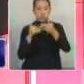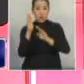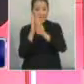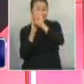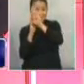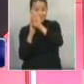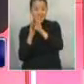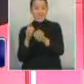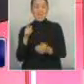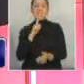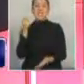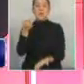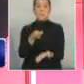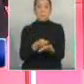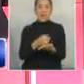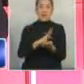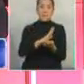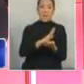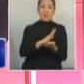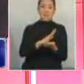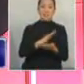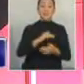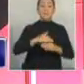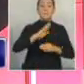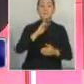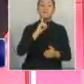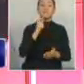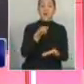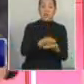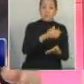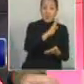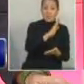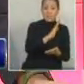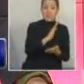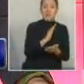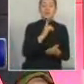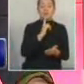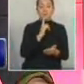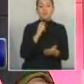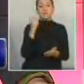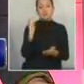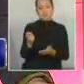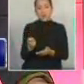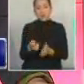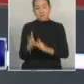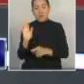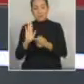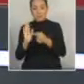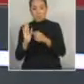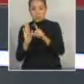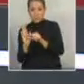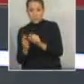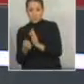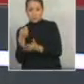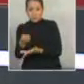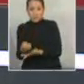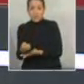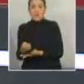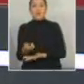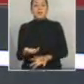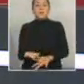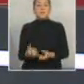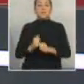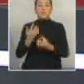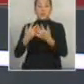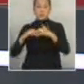decir, que los que paguen más, paguen proporcionalmente una mayor parte de sus ingresos. Pero, por ejemplo, los empresarios da la impresión de que están